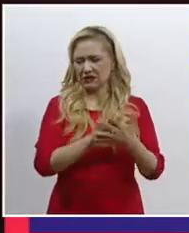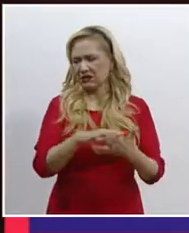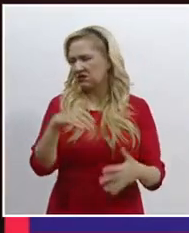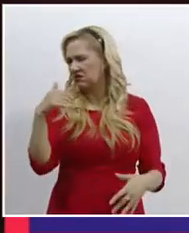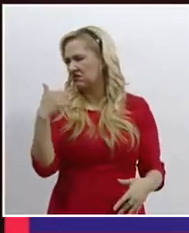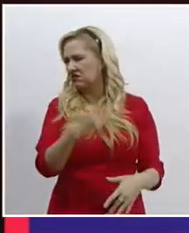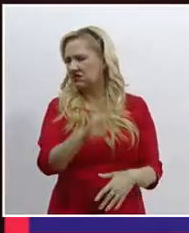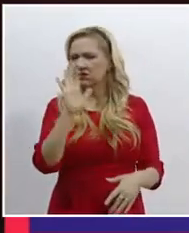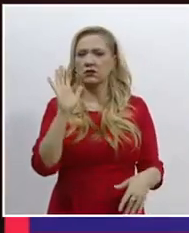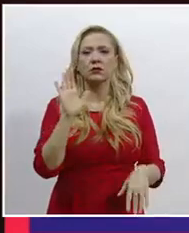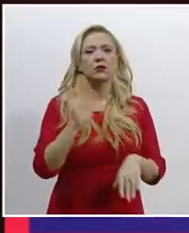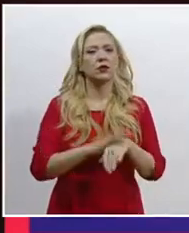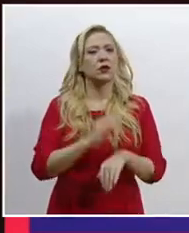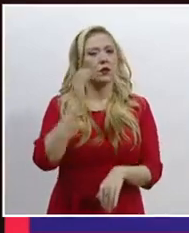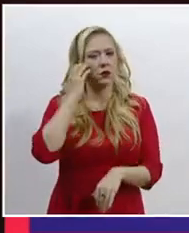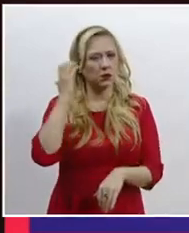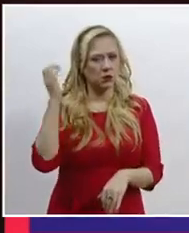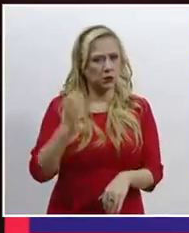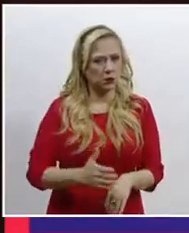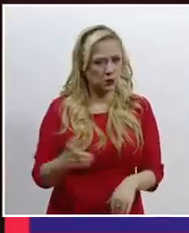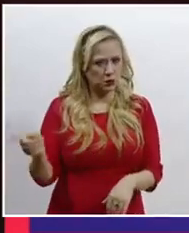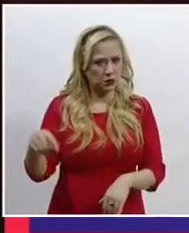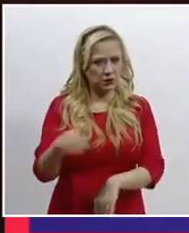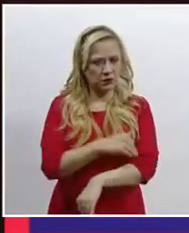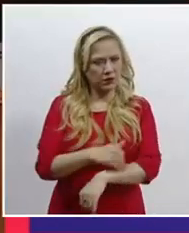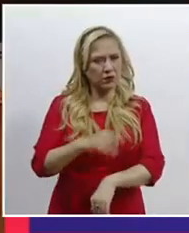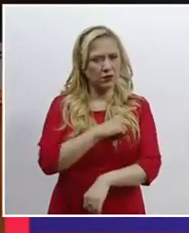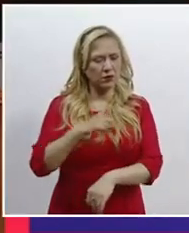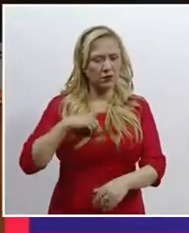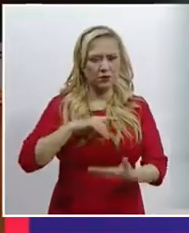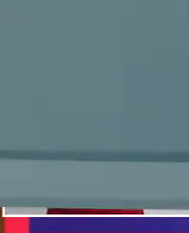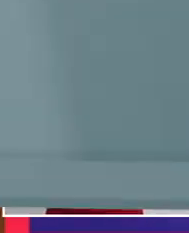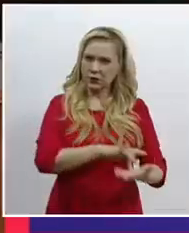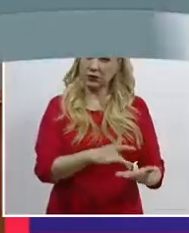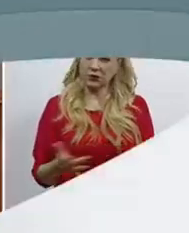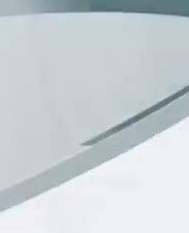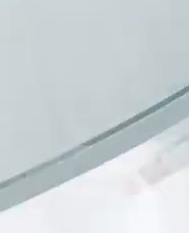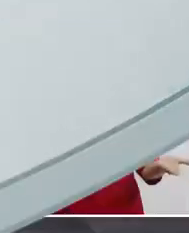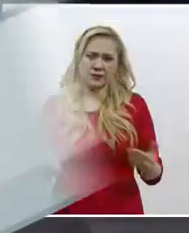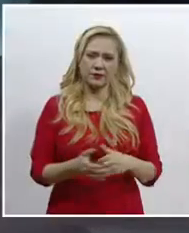que se encuentran en un centro de internamiento.